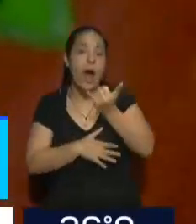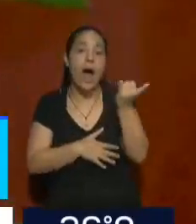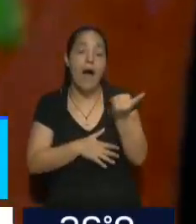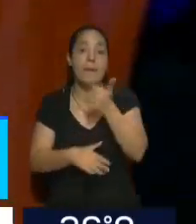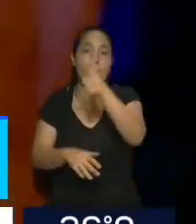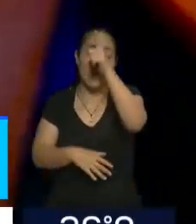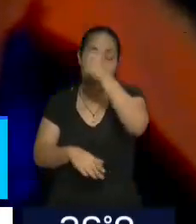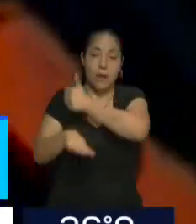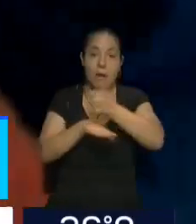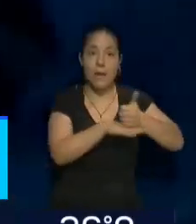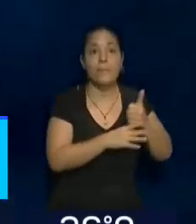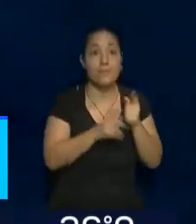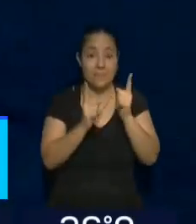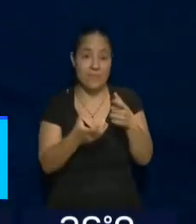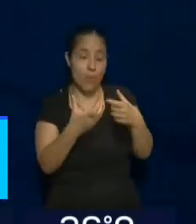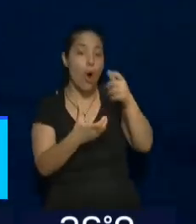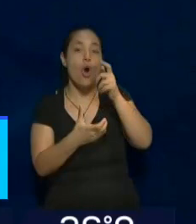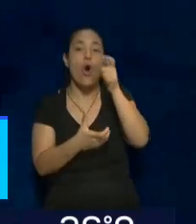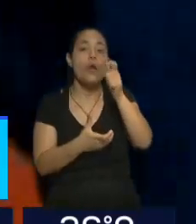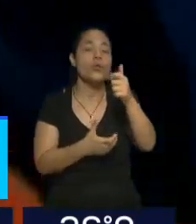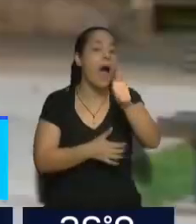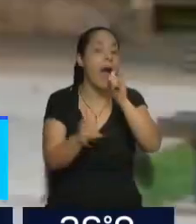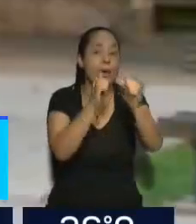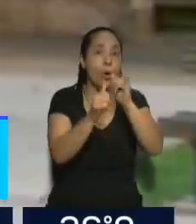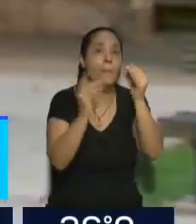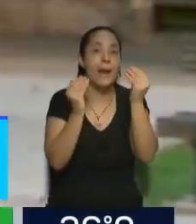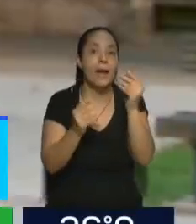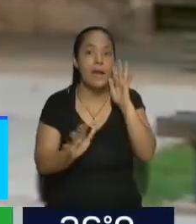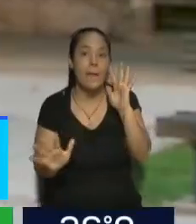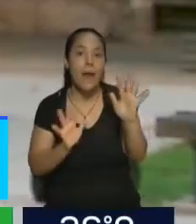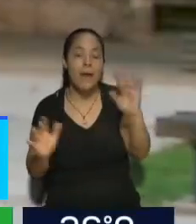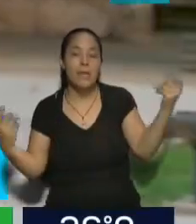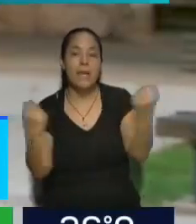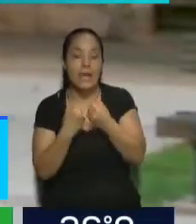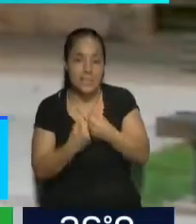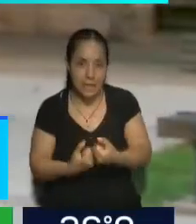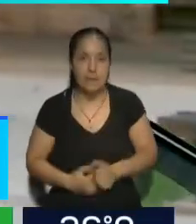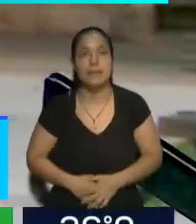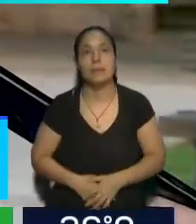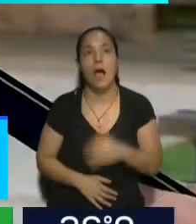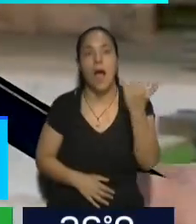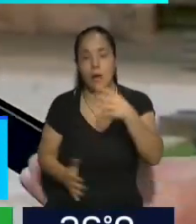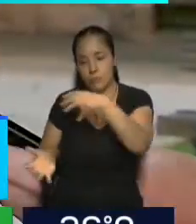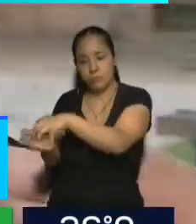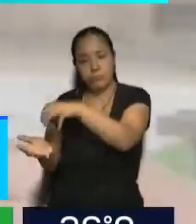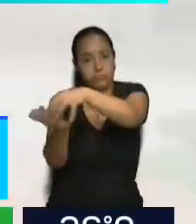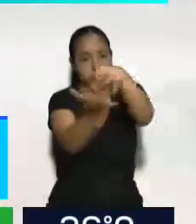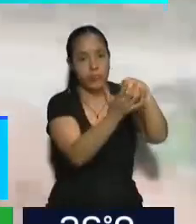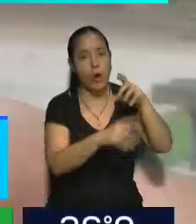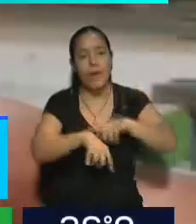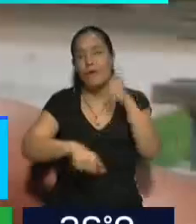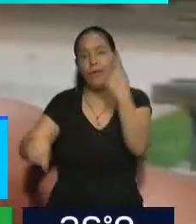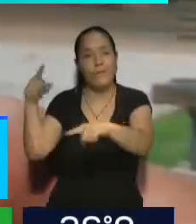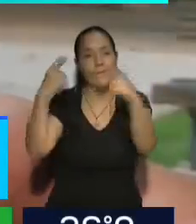los controles de alcoholemia en busca de bajar la siniestralidad. 3.000 efectivos policiales distribuidos en distintos turnos y horarios.